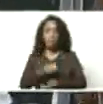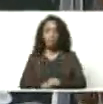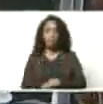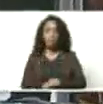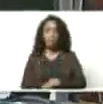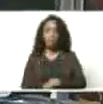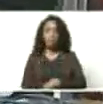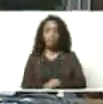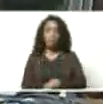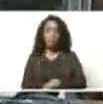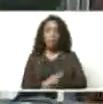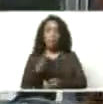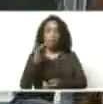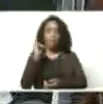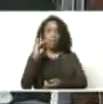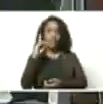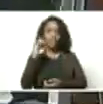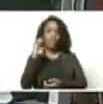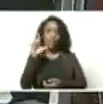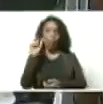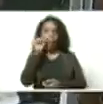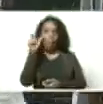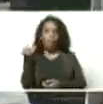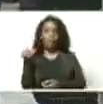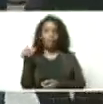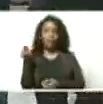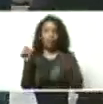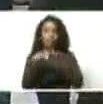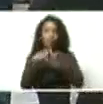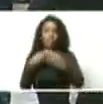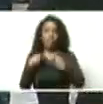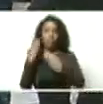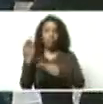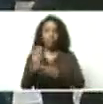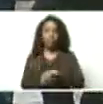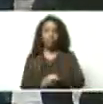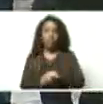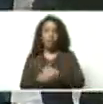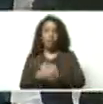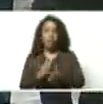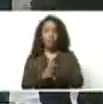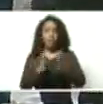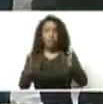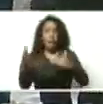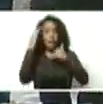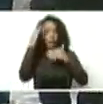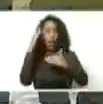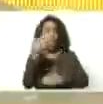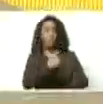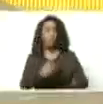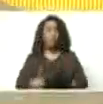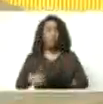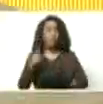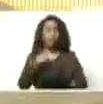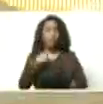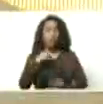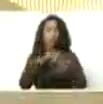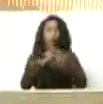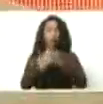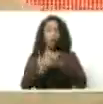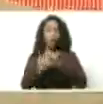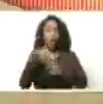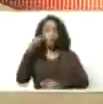fidel de dónde eres tú dónde vives un gran saludo presidente donde no el barrio el observatorio